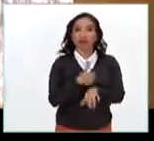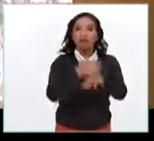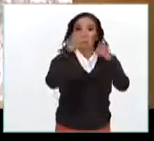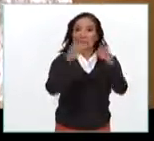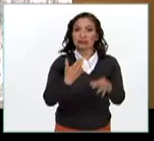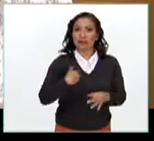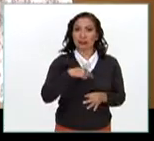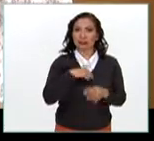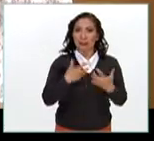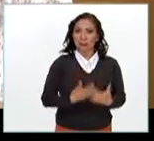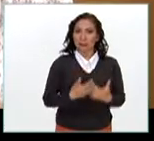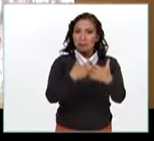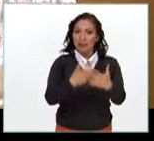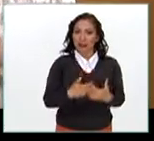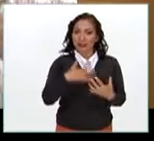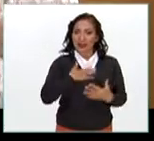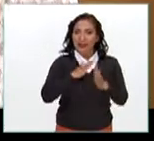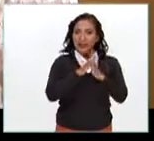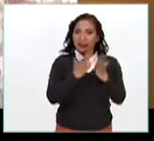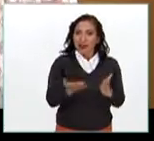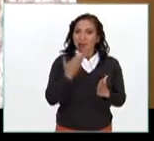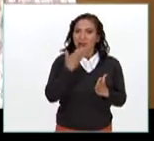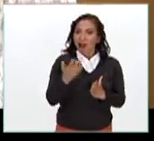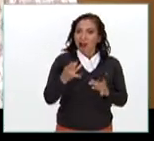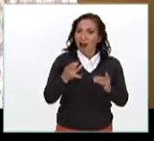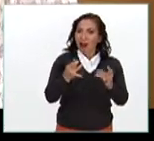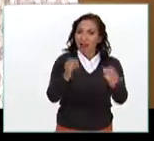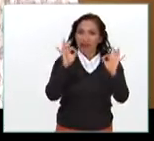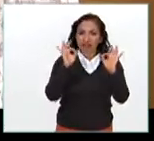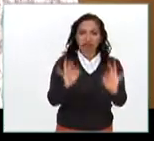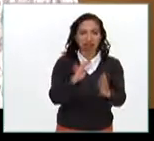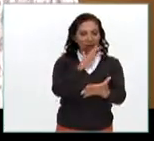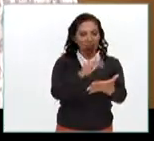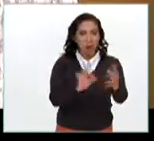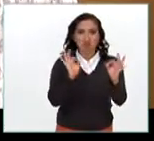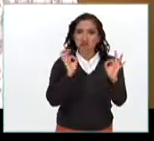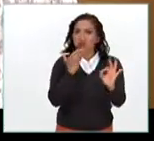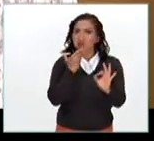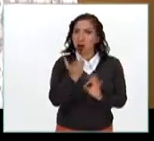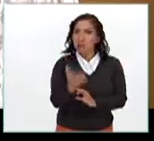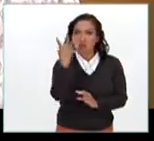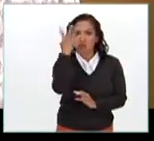consolidó como una editorial de mucha calidad literaria.